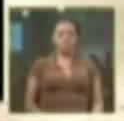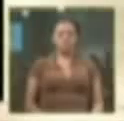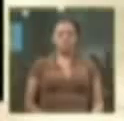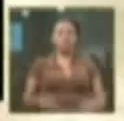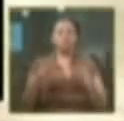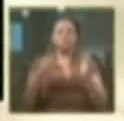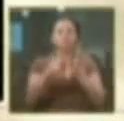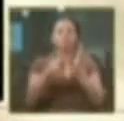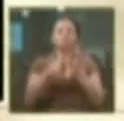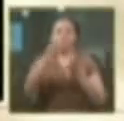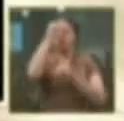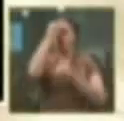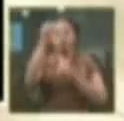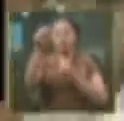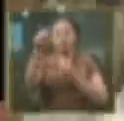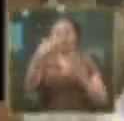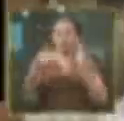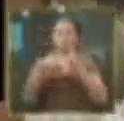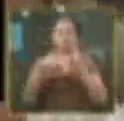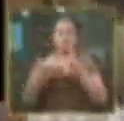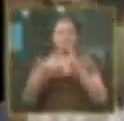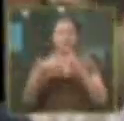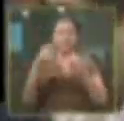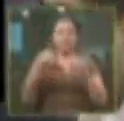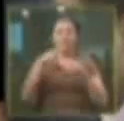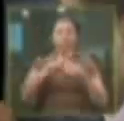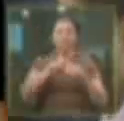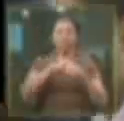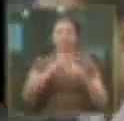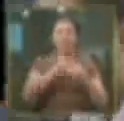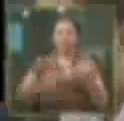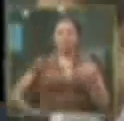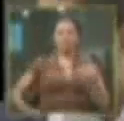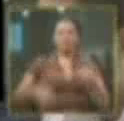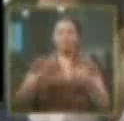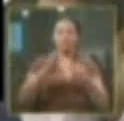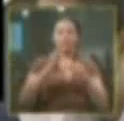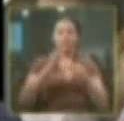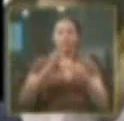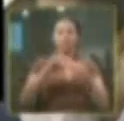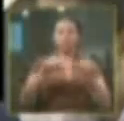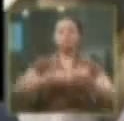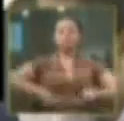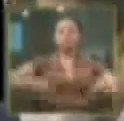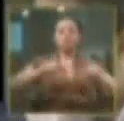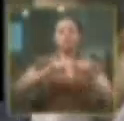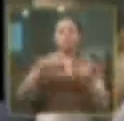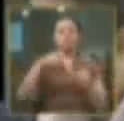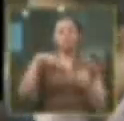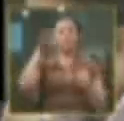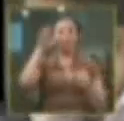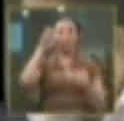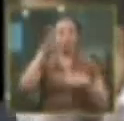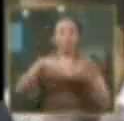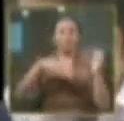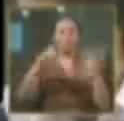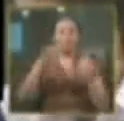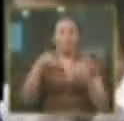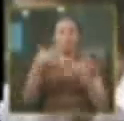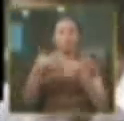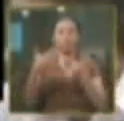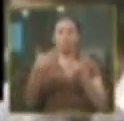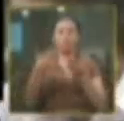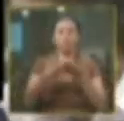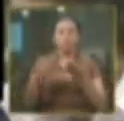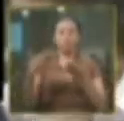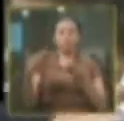Señor presidente, compañeras y compañeros asambleístas, yo creo que llegó el momento de facilitar las cosas. Yo creo